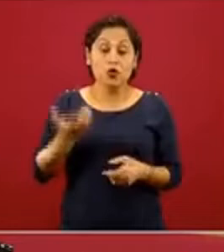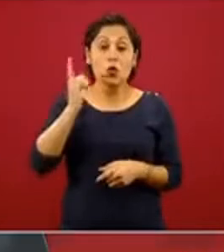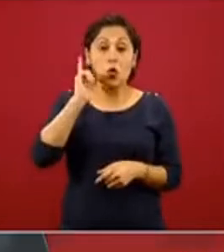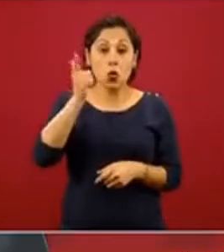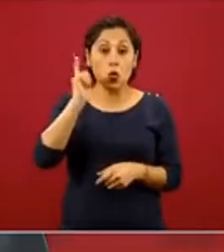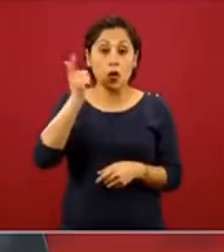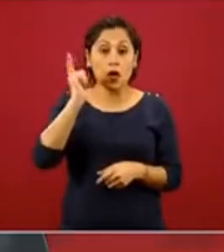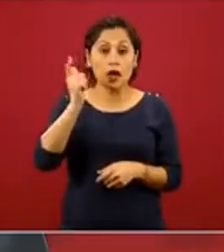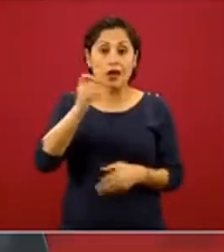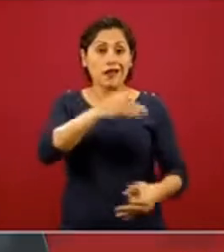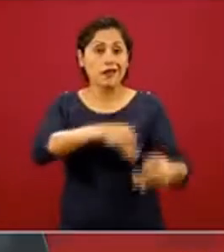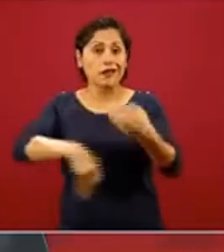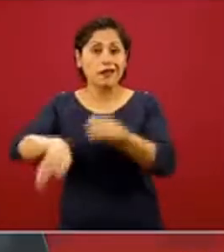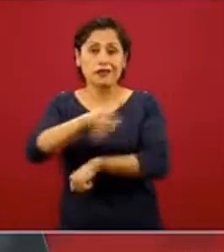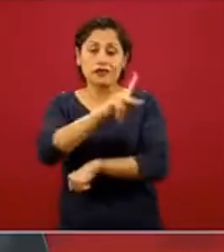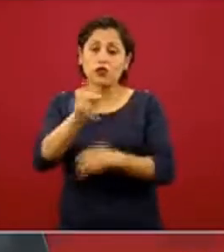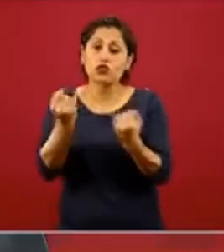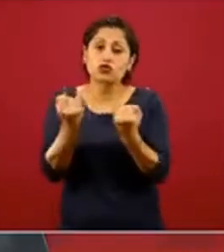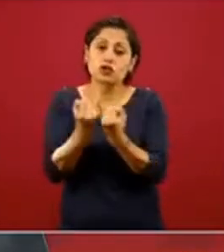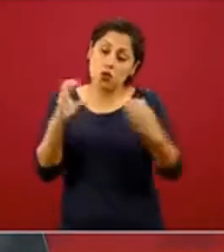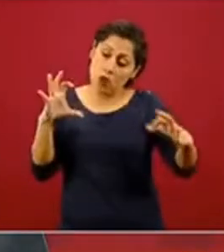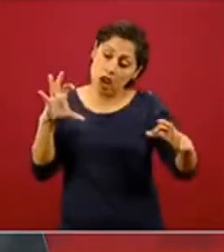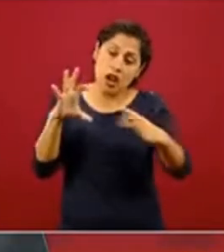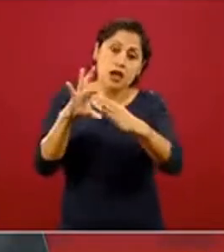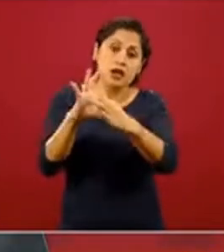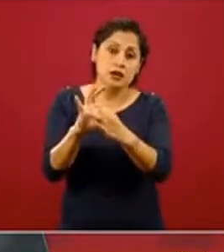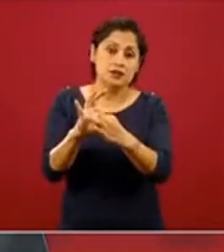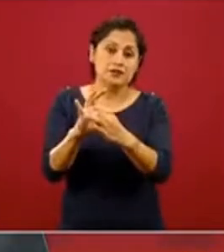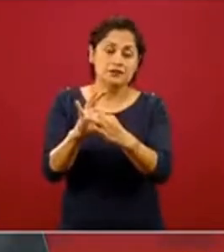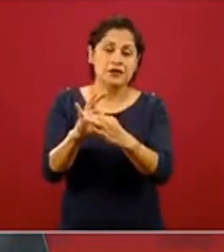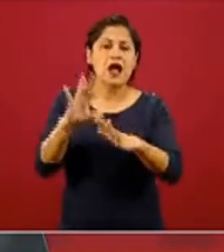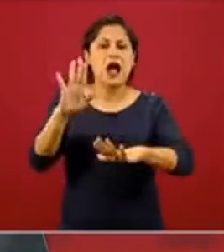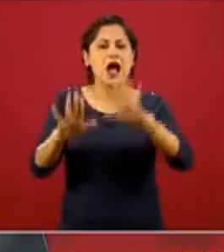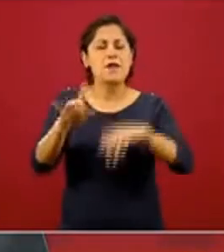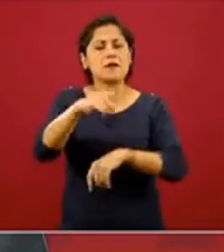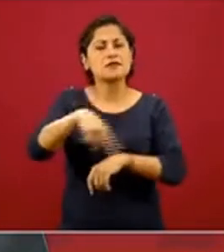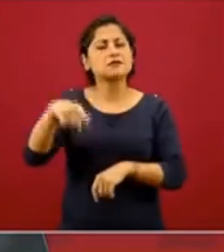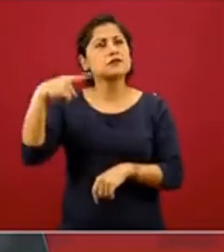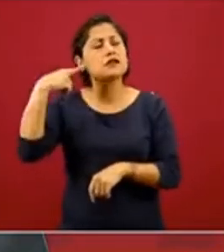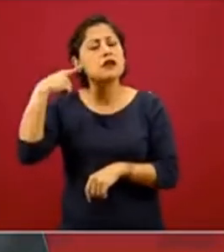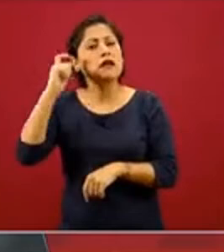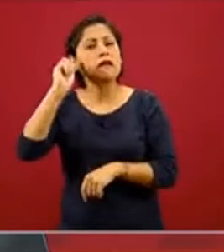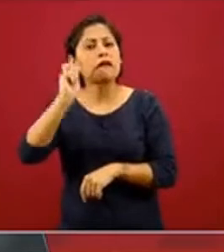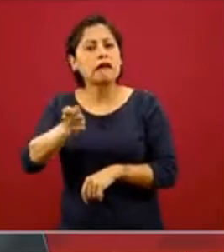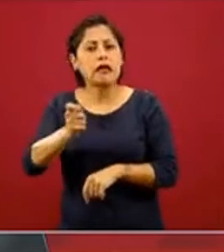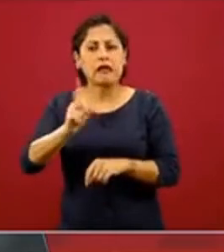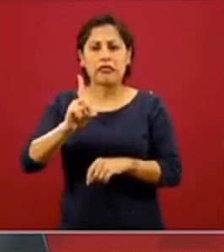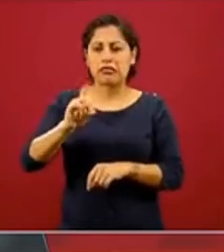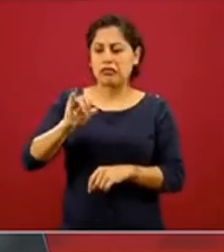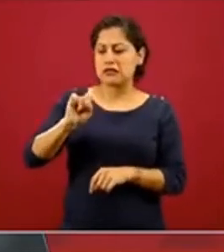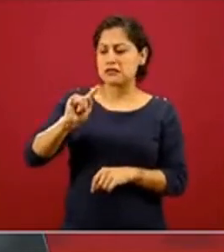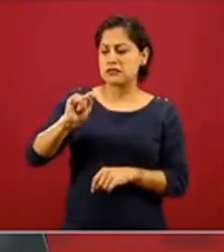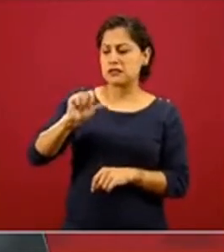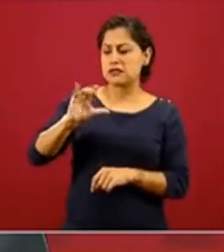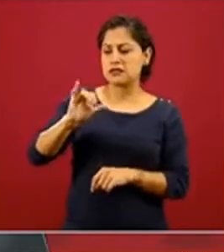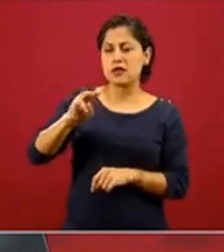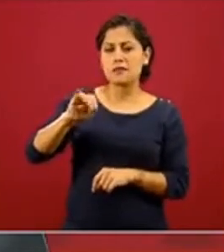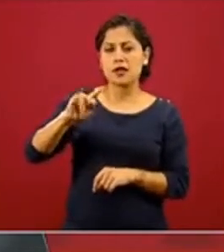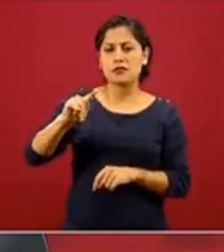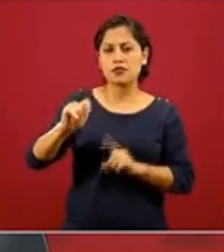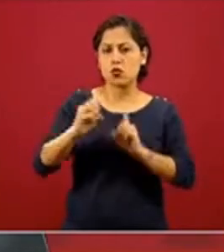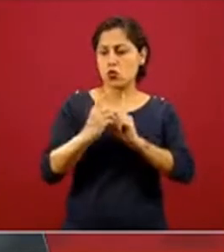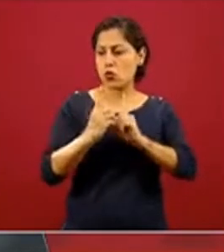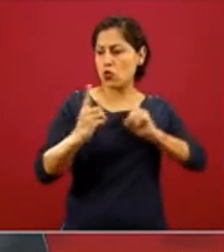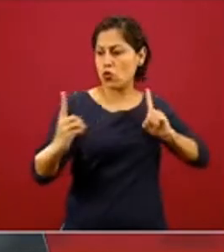solidaridad social. A veces el término distanciamiento social puede también confundir, porque no se trata de distanciarnos en la